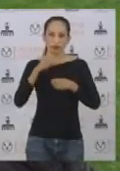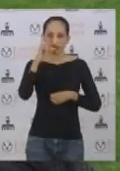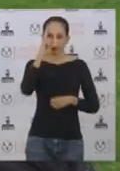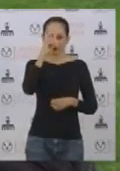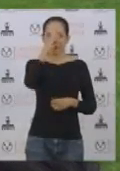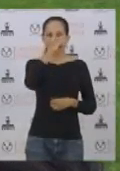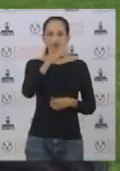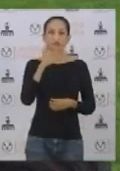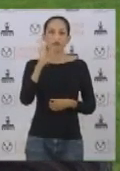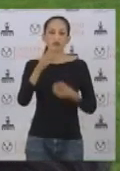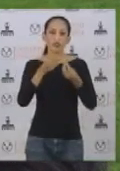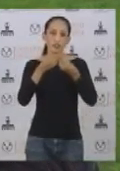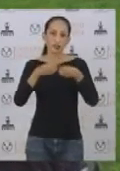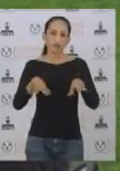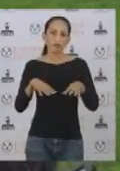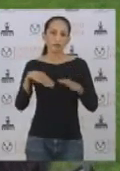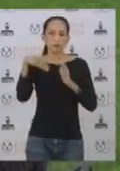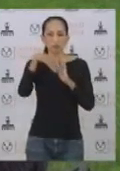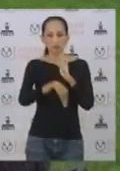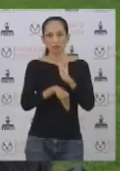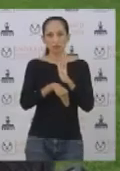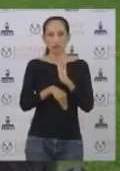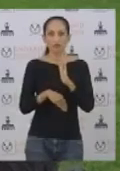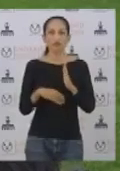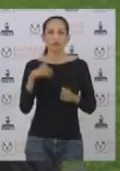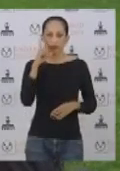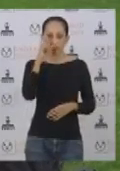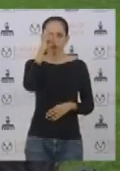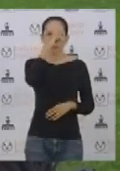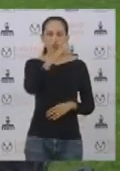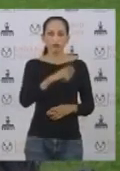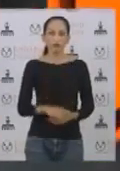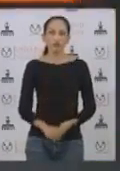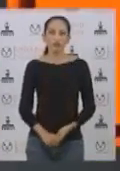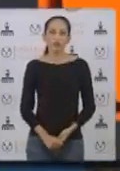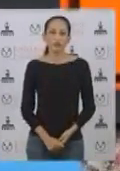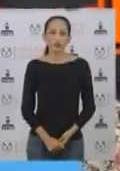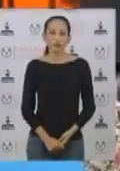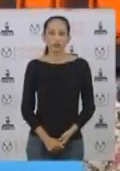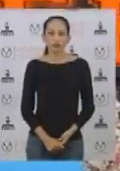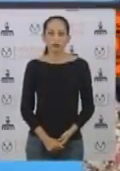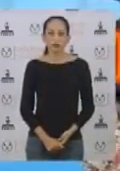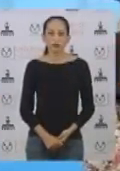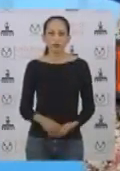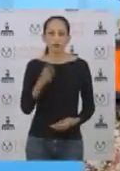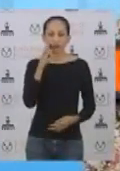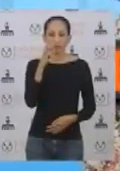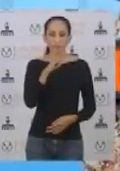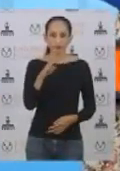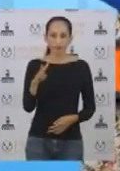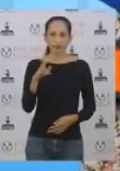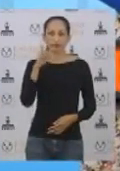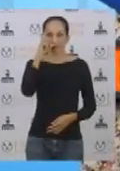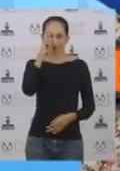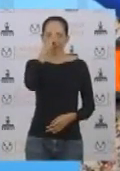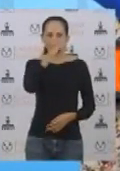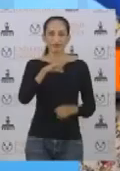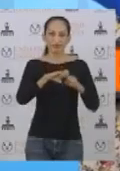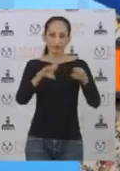podemos perder, pensando en lo que nos estamos jugando y en la posición en la tabla. Ahí lo tiene, el talón de Aquiles